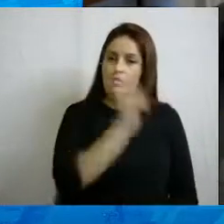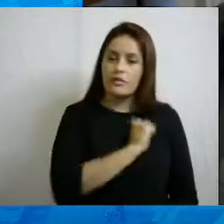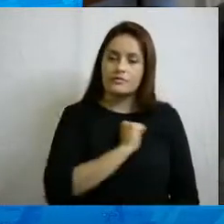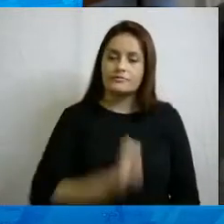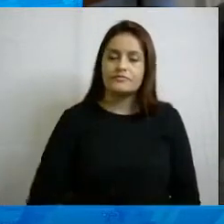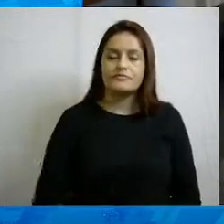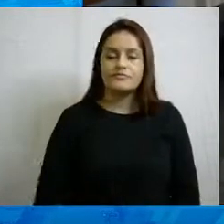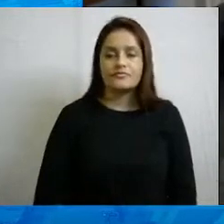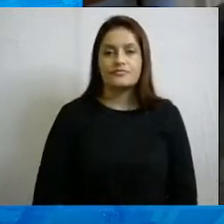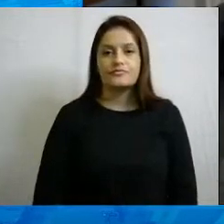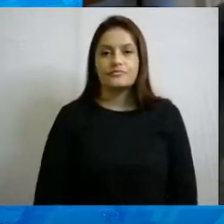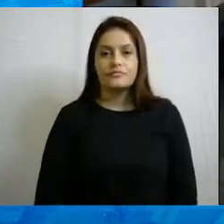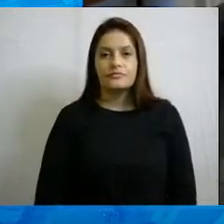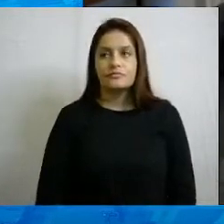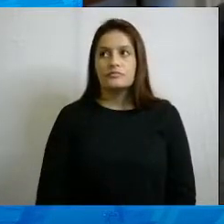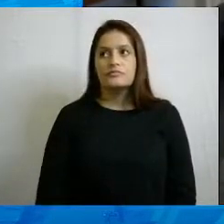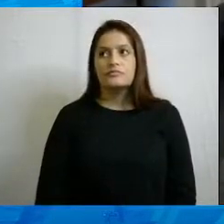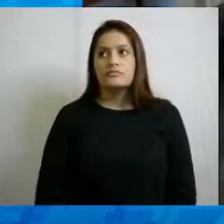respuesta.